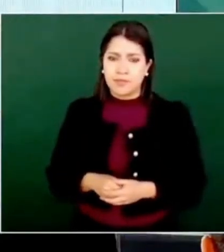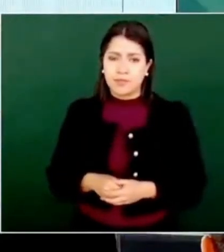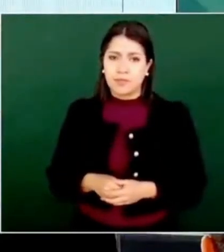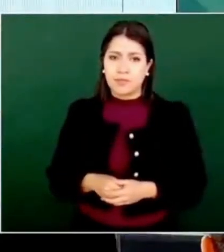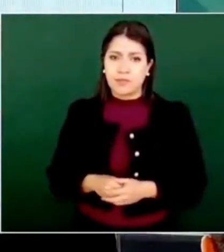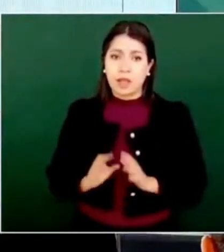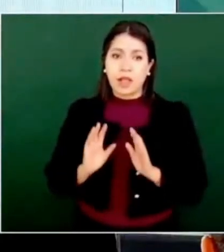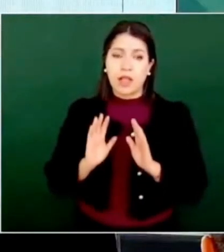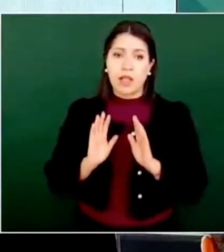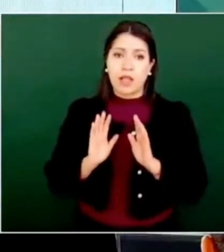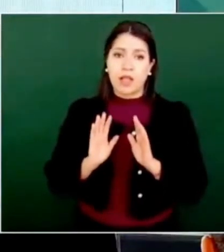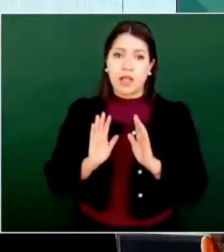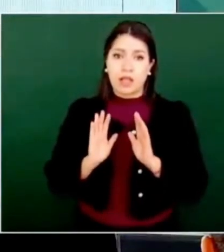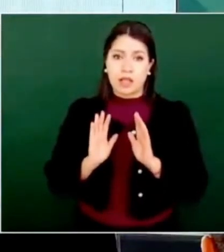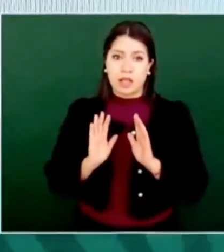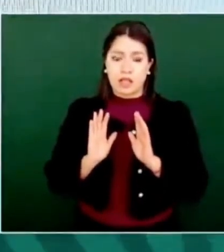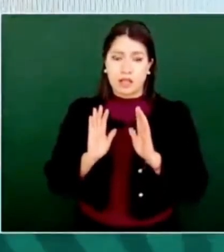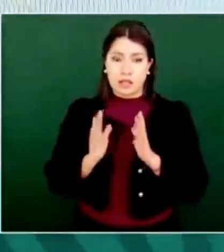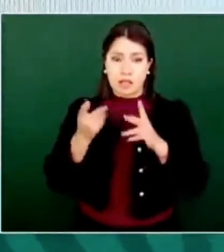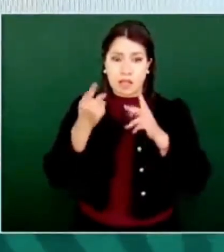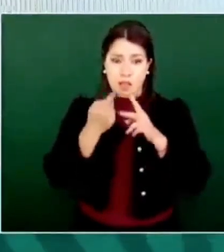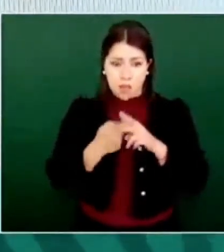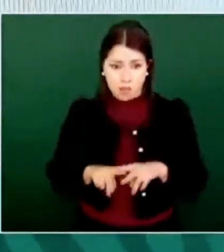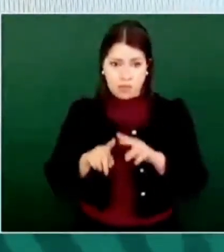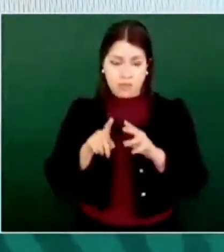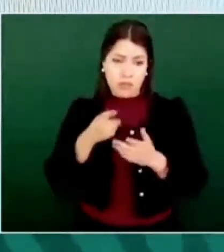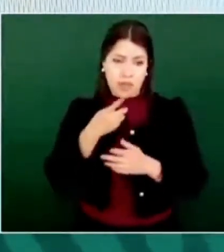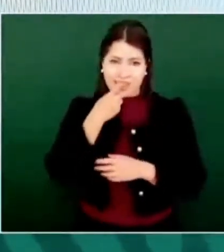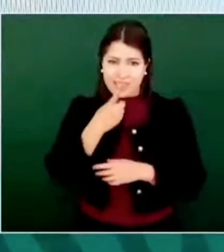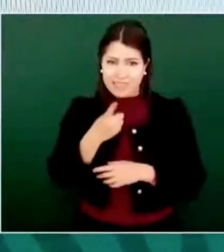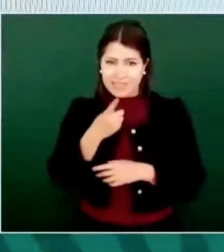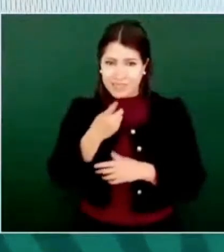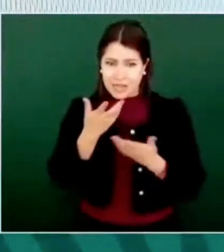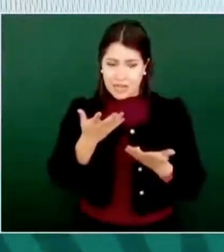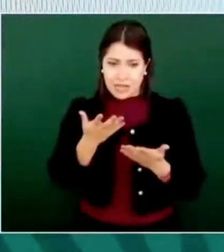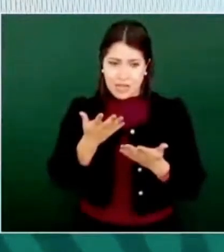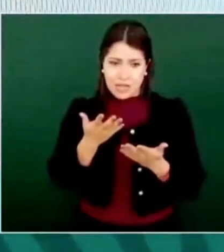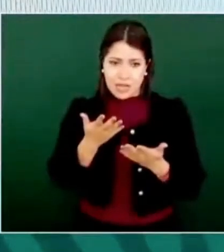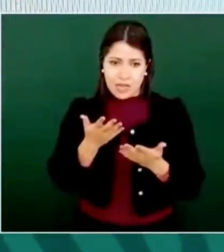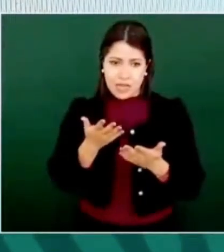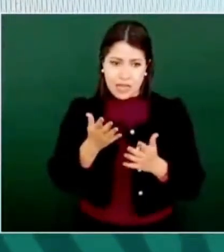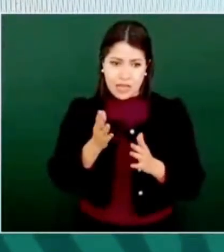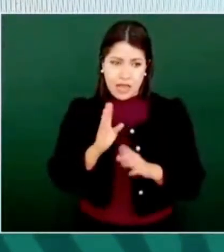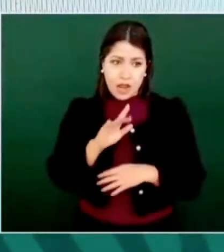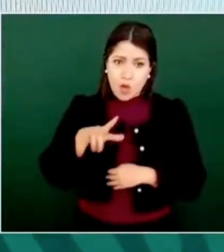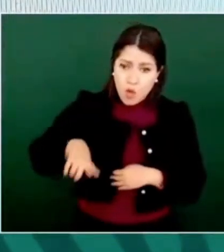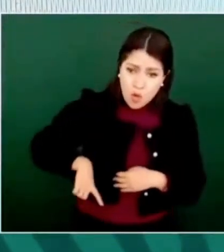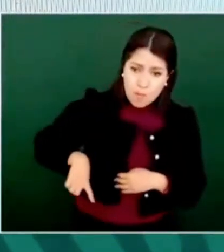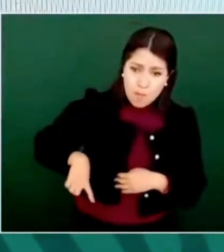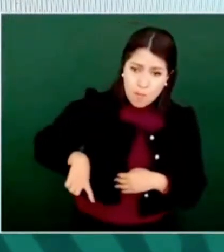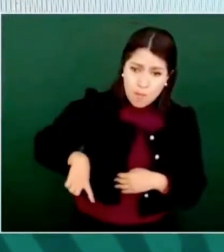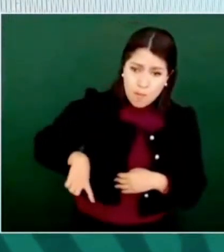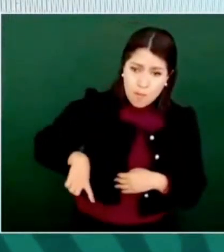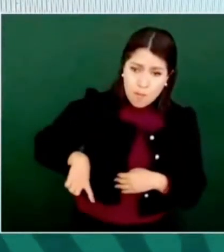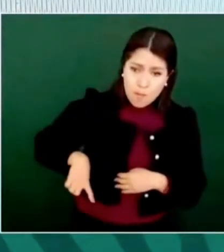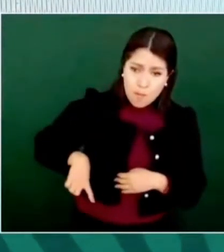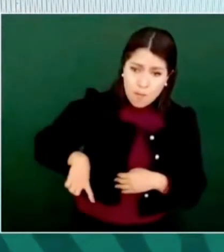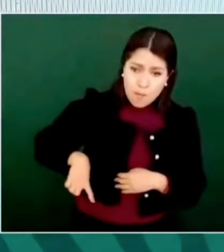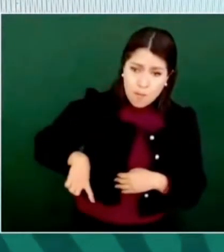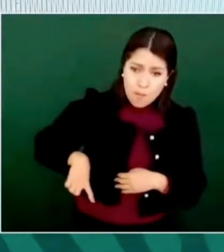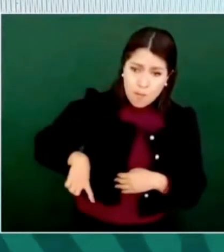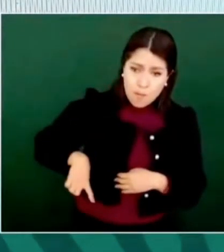empiezan a manejar, fue el ejército, fue el Estado y fue el ejército.